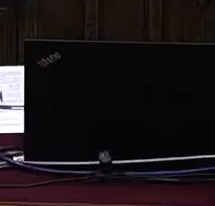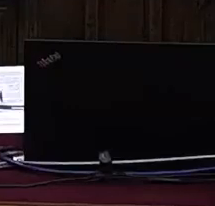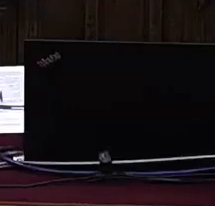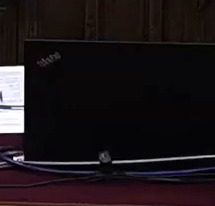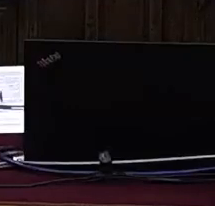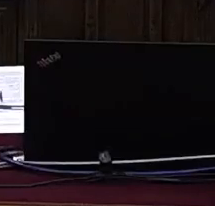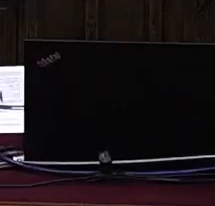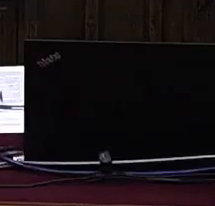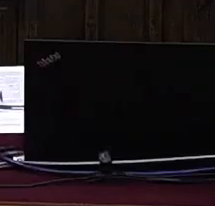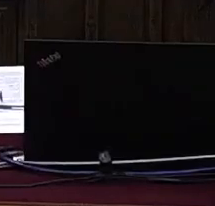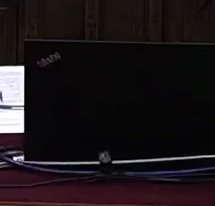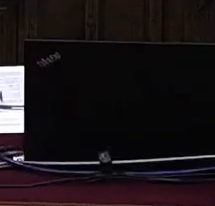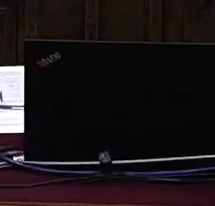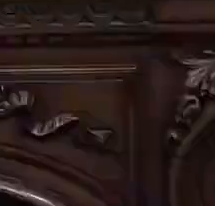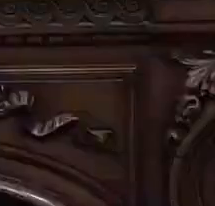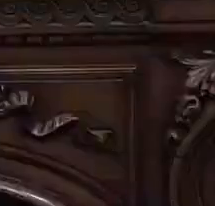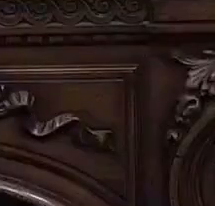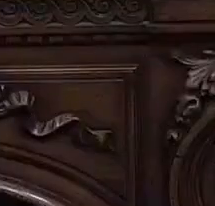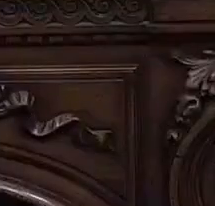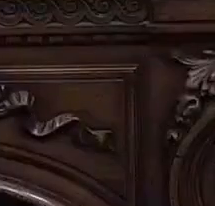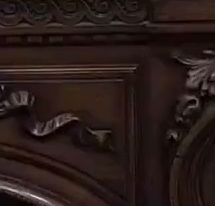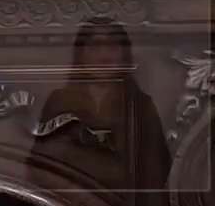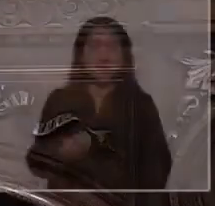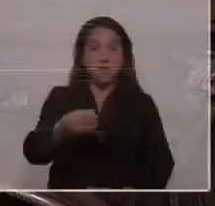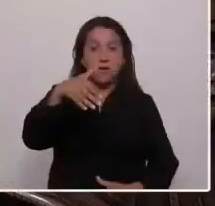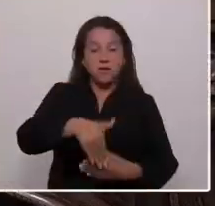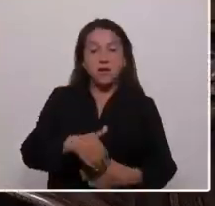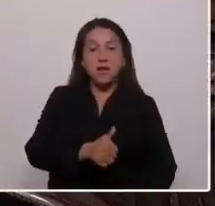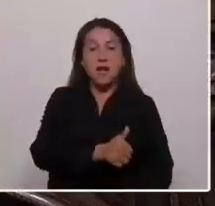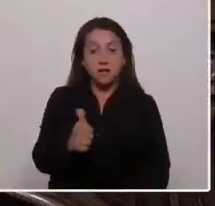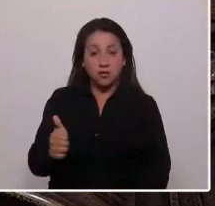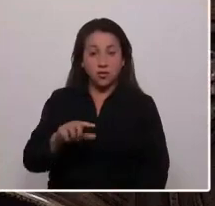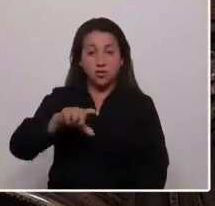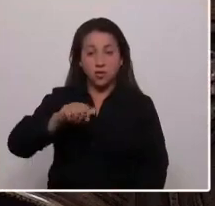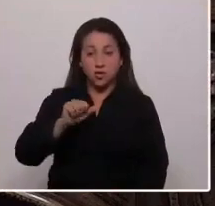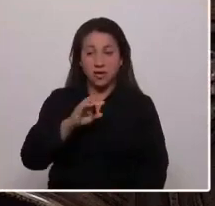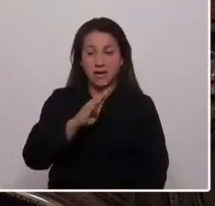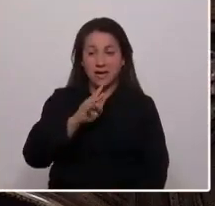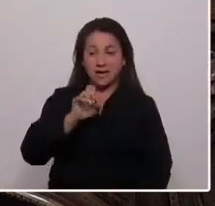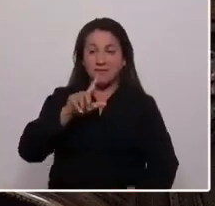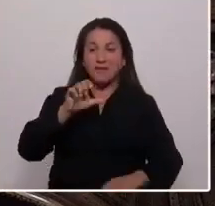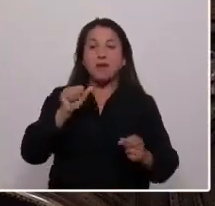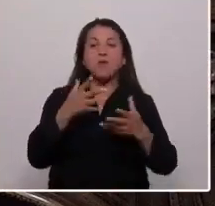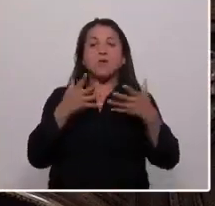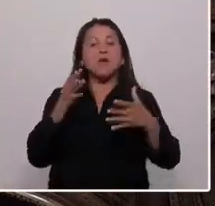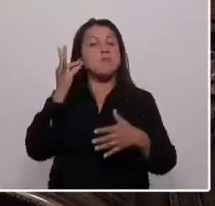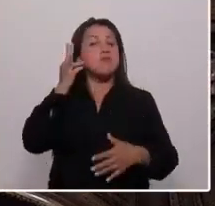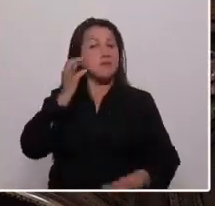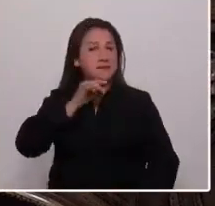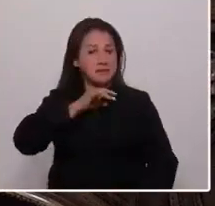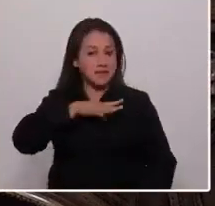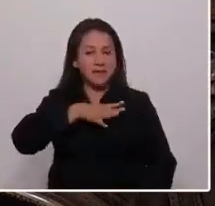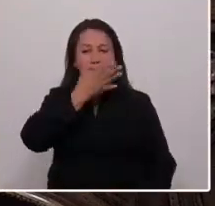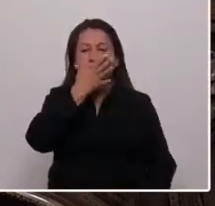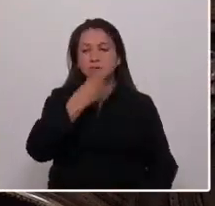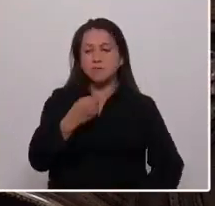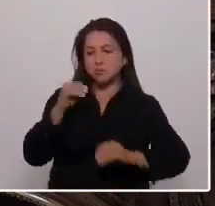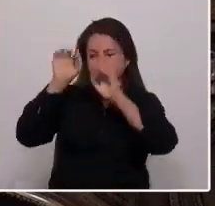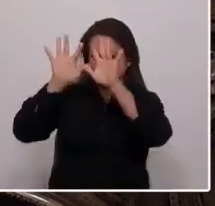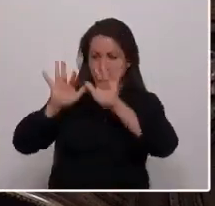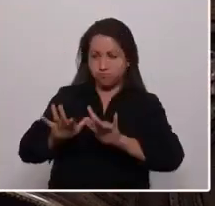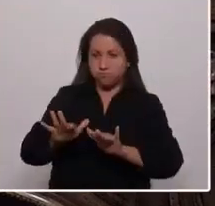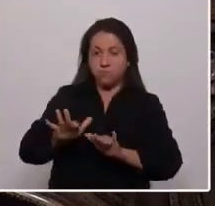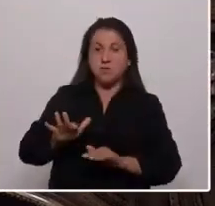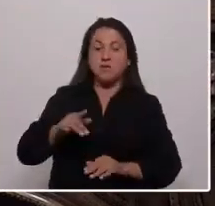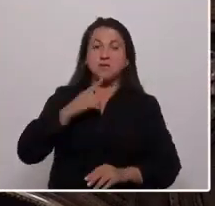Ahí sí. Buenas tardes a todos. Gabriela Mistral, una gran mujer chilena, decía en un maravilloso texto llamado Menos Cóndor